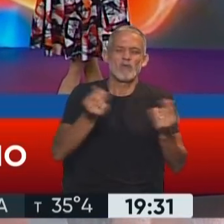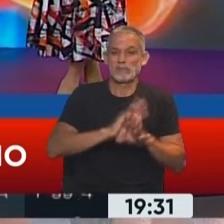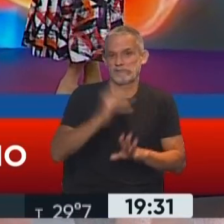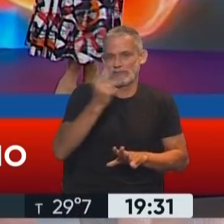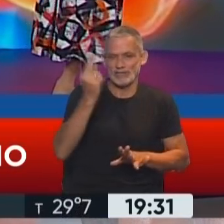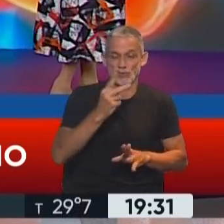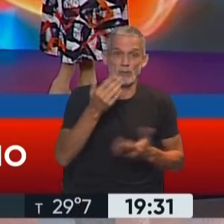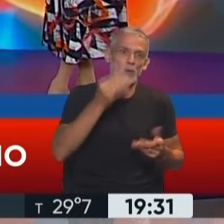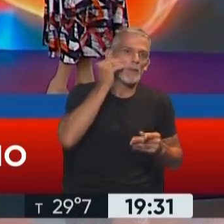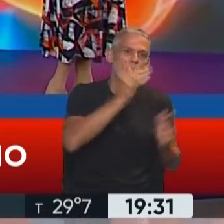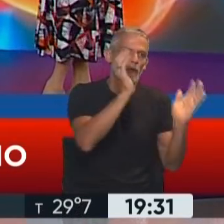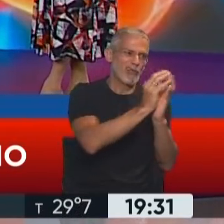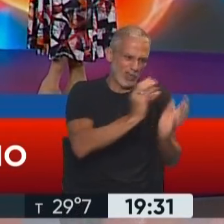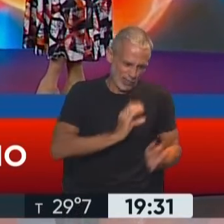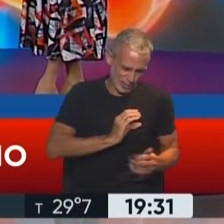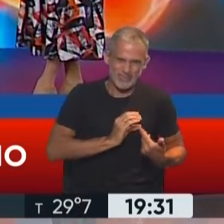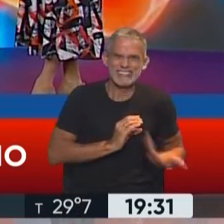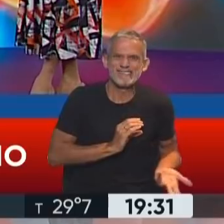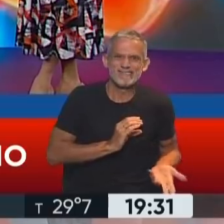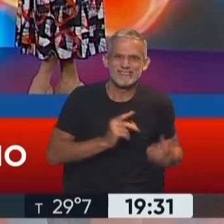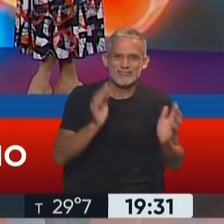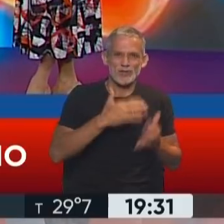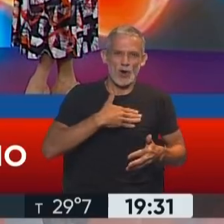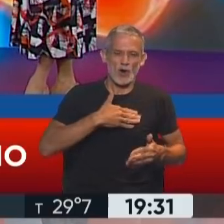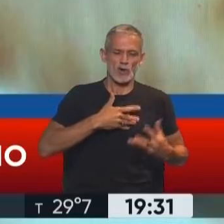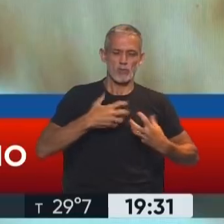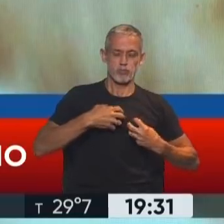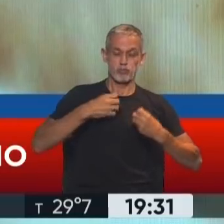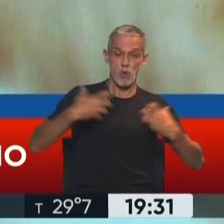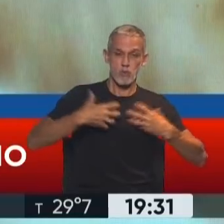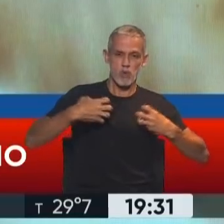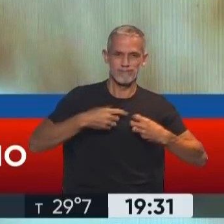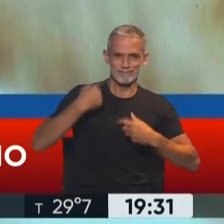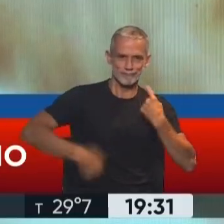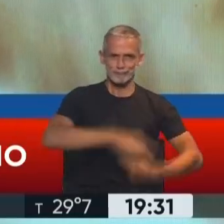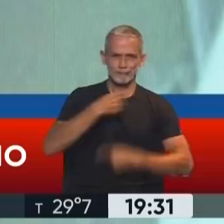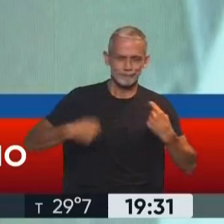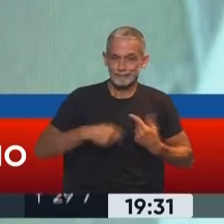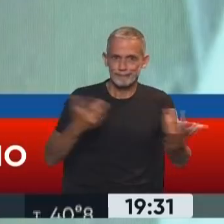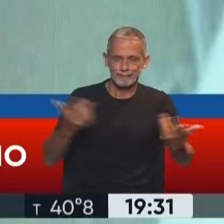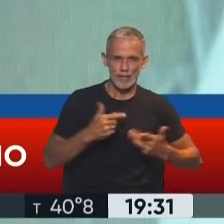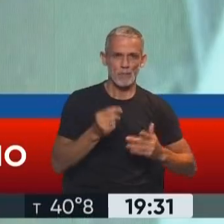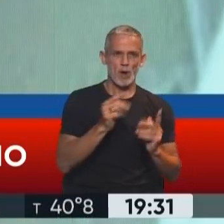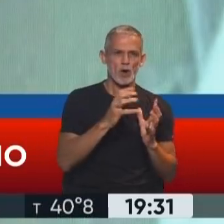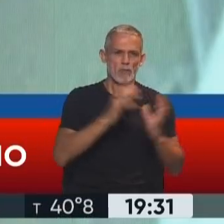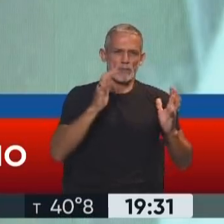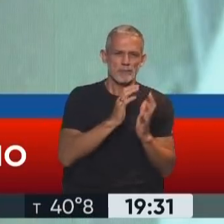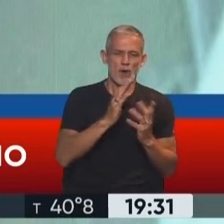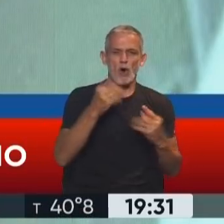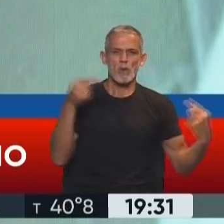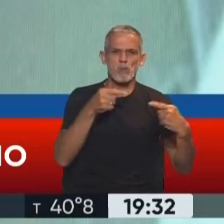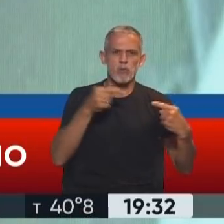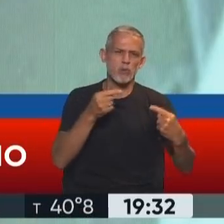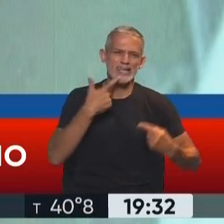muy chico el mono, el chimpancé, como para sostener la circulación de ese hombre. ¿Era por un tema de tamaño ahí o por